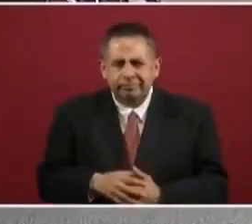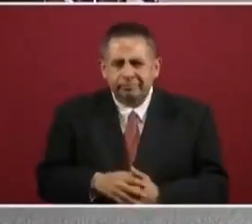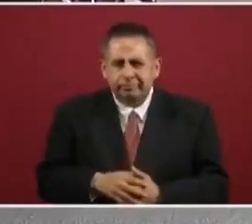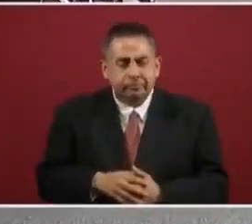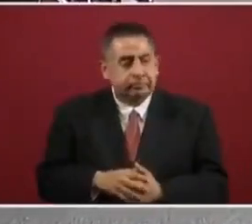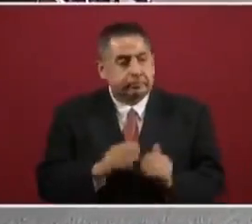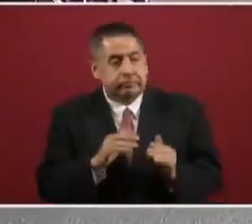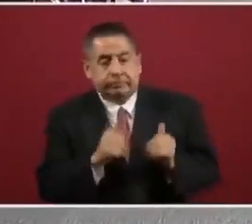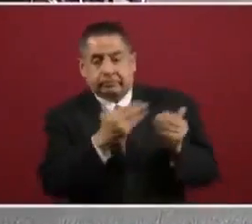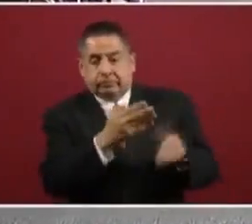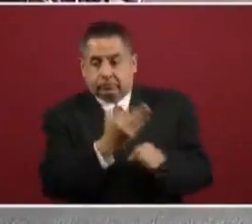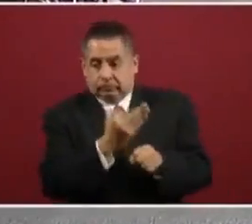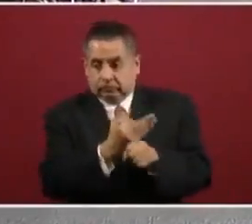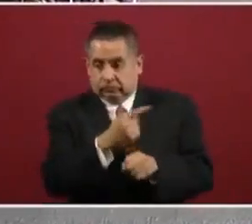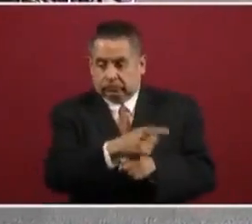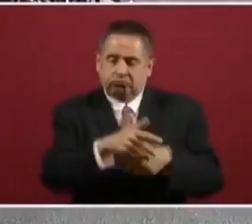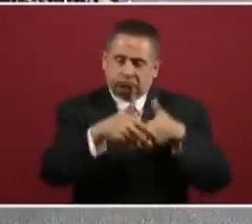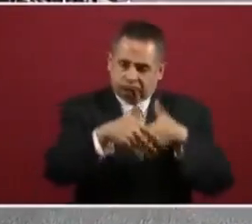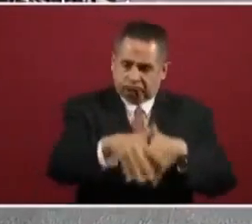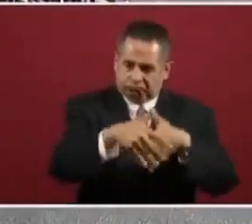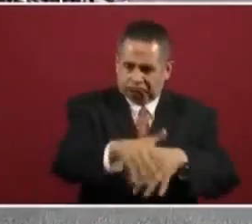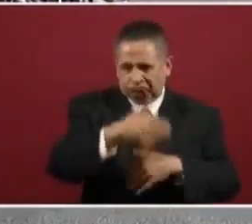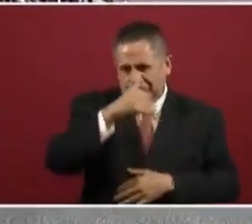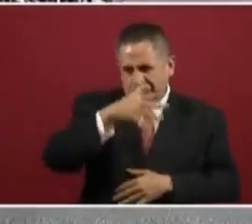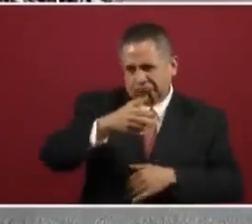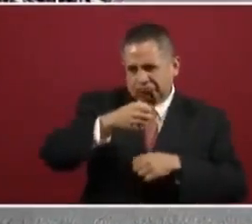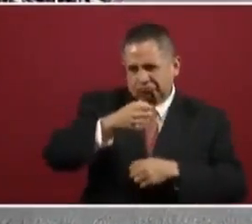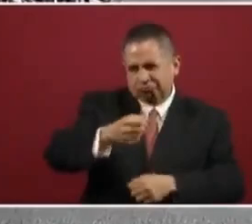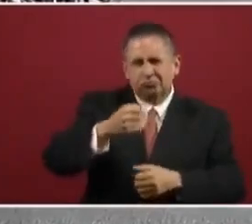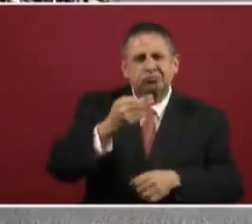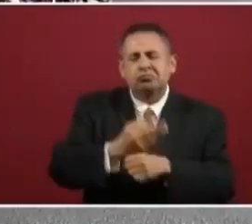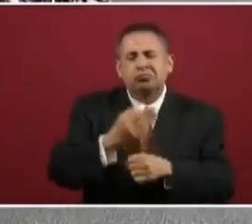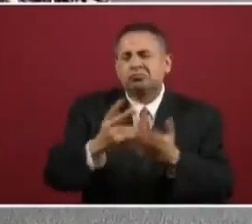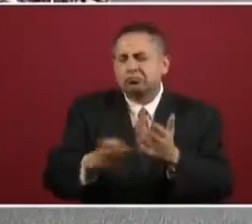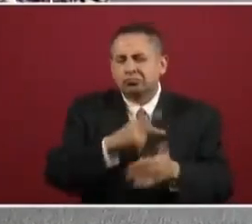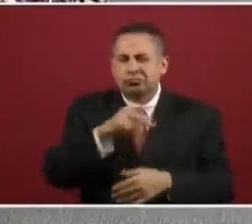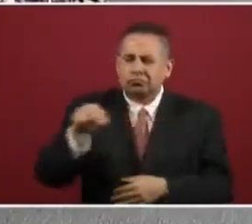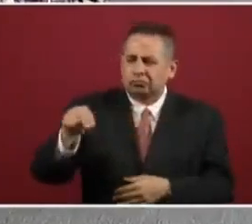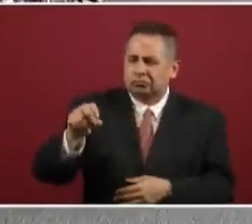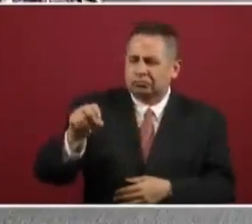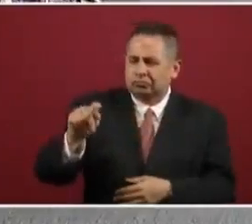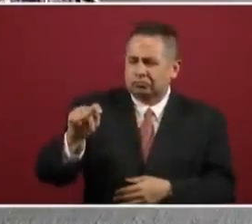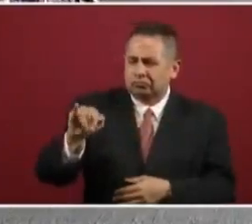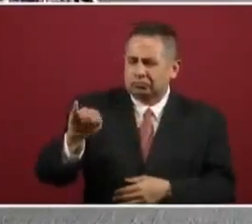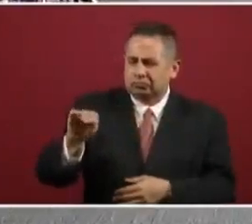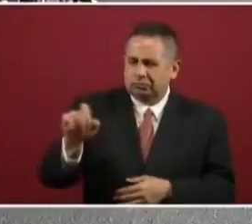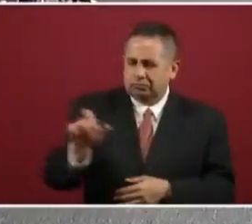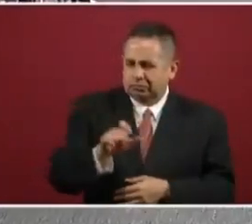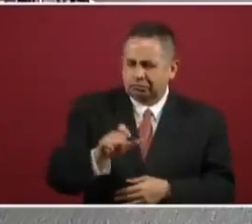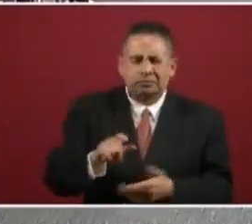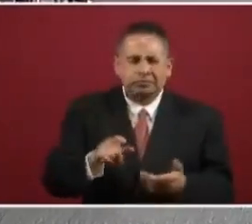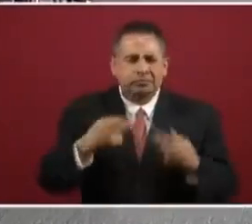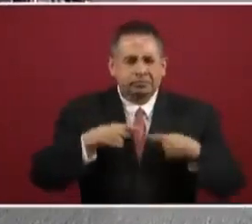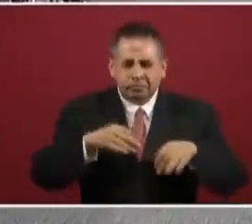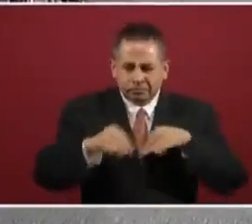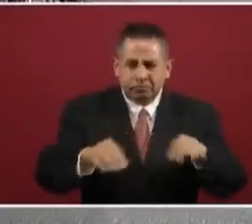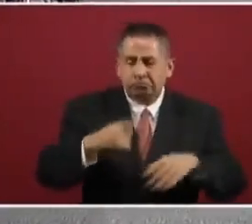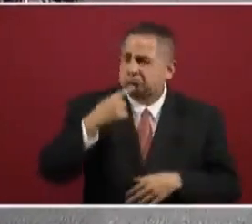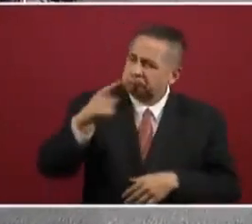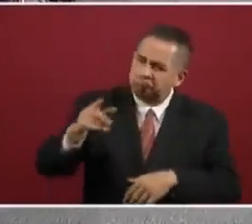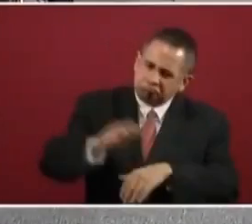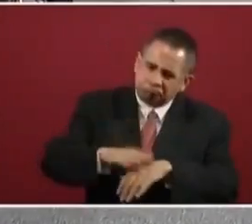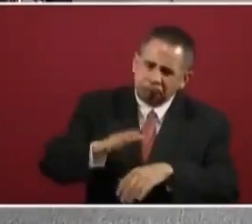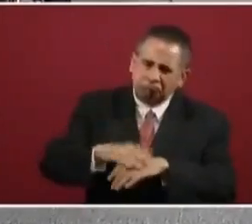aquí afuera hay una manifestación otra vez de medios del estado de la de notimex son los trabajadores que denuncian